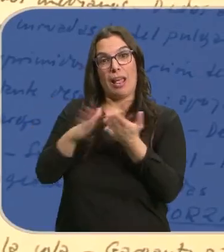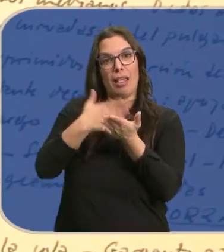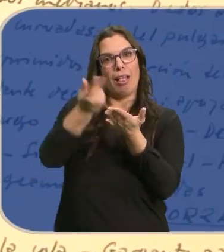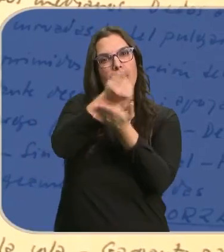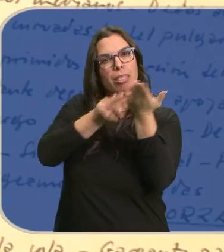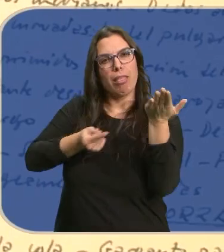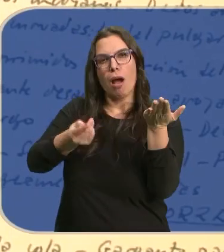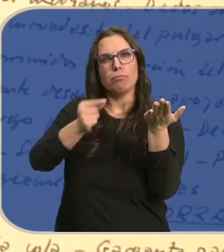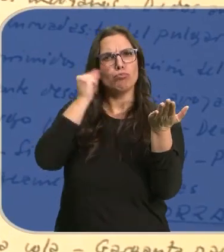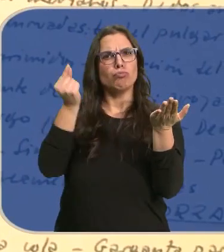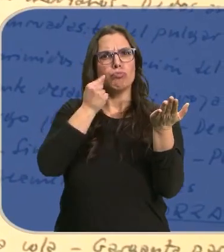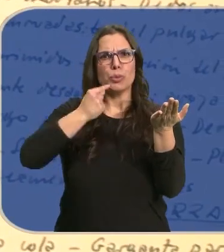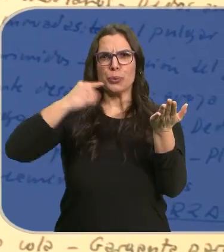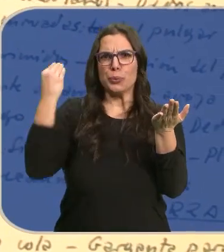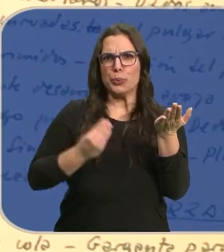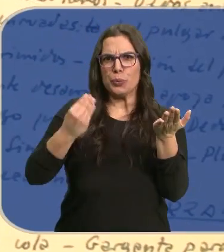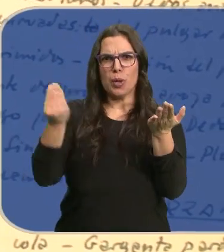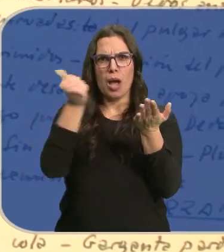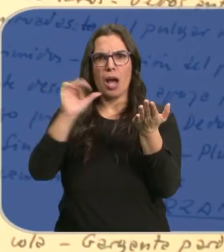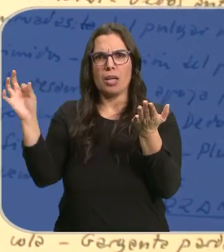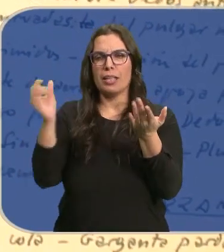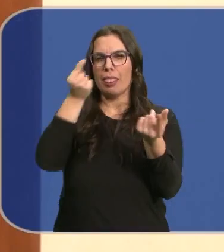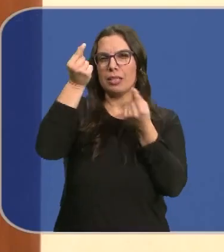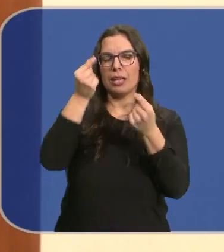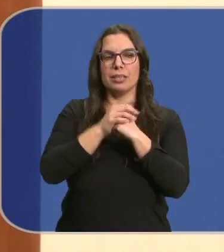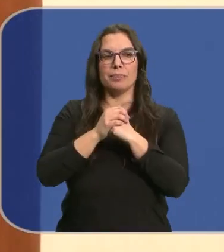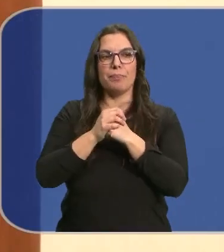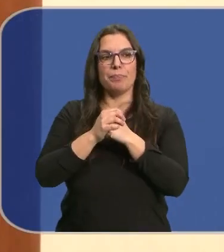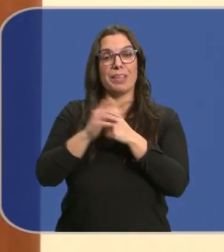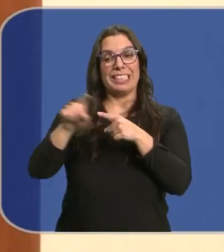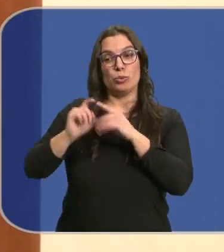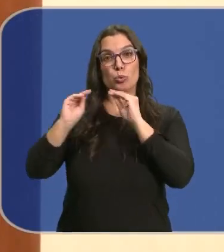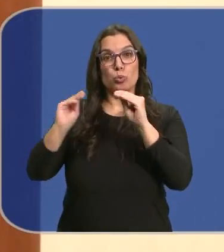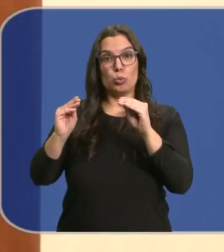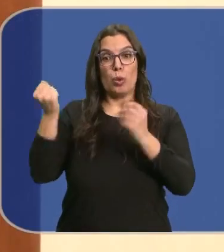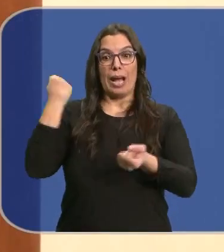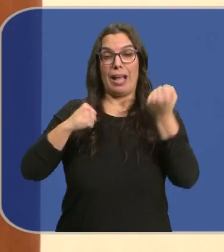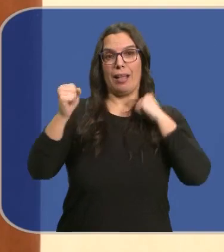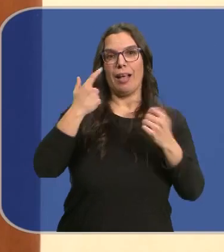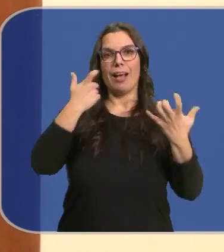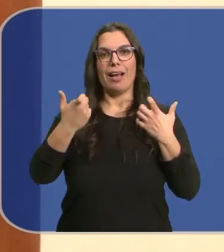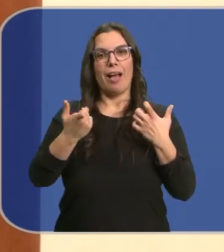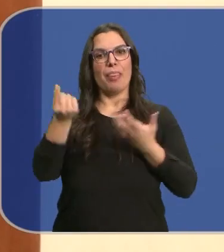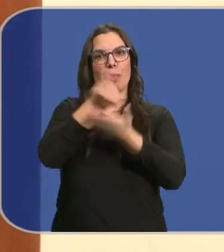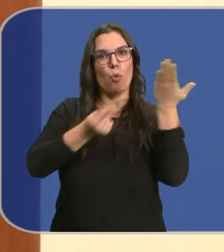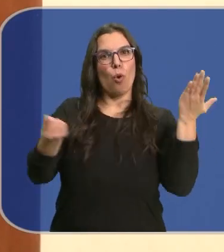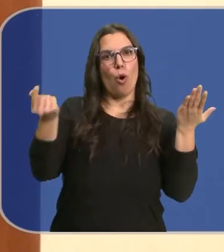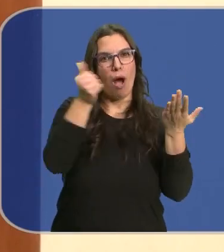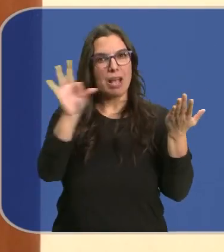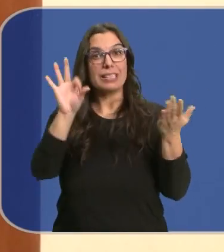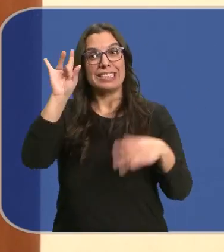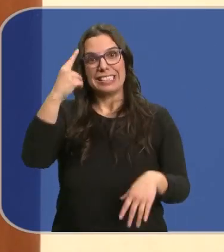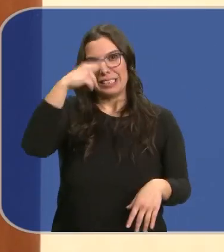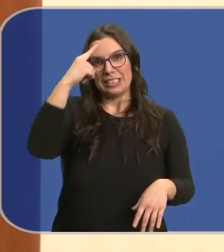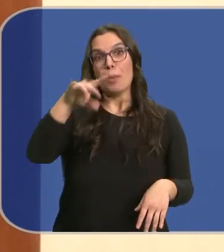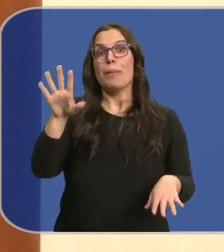con el dibujo y su rigor con los detalles. Su faceta artística y el gusto por el dibujo se conocía. Lo que no teníamos era ninguna